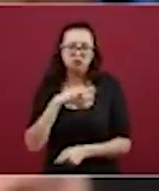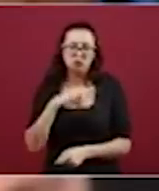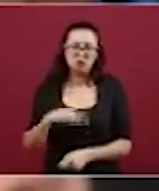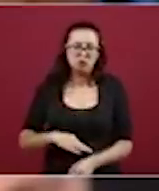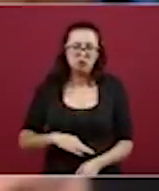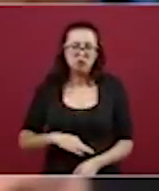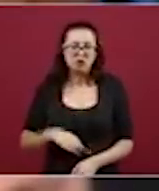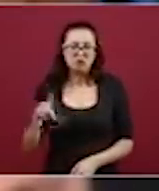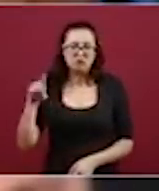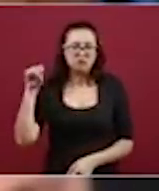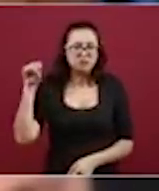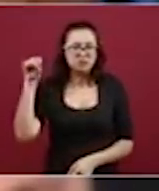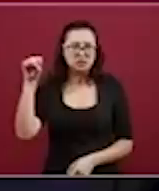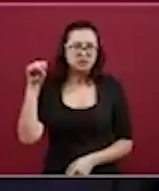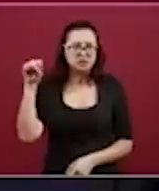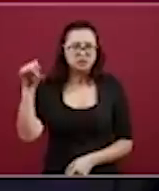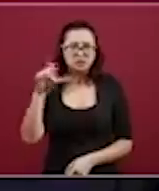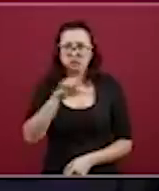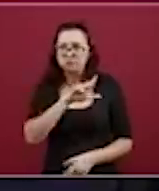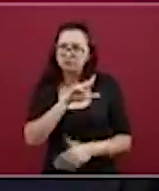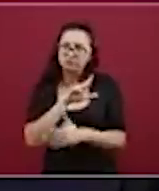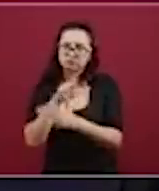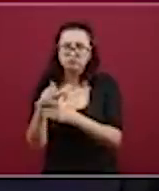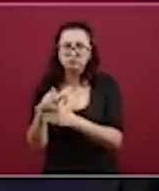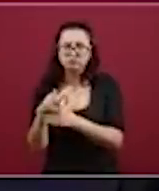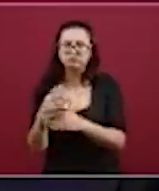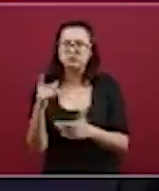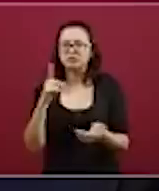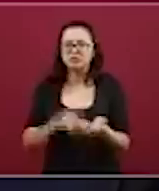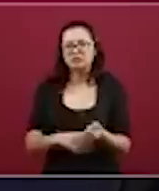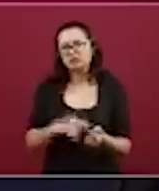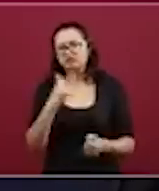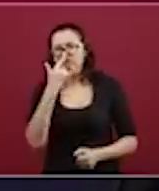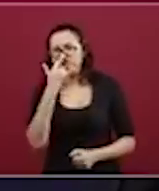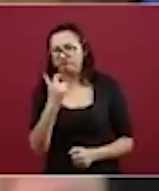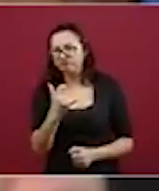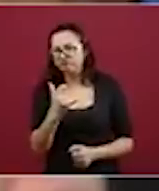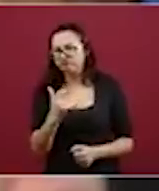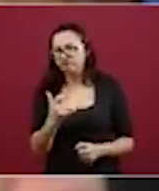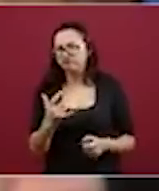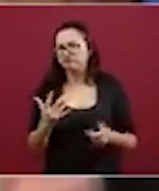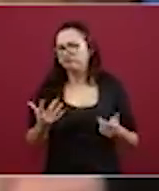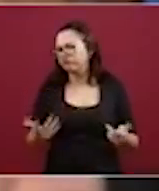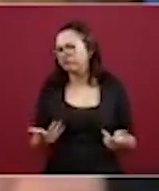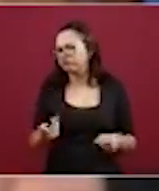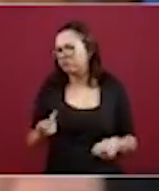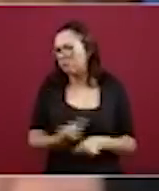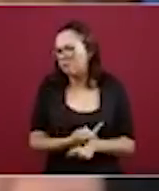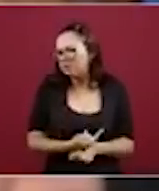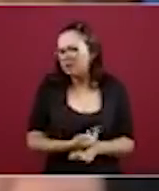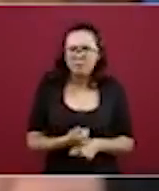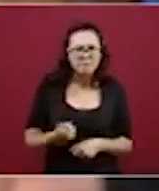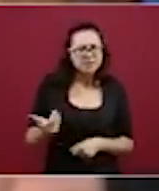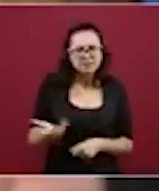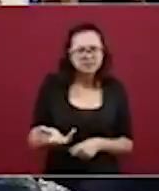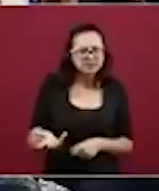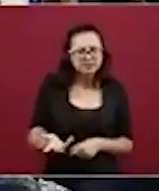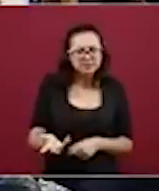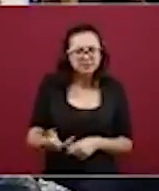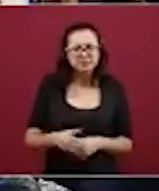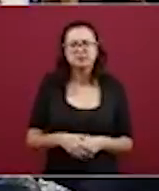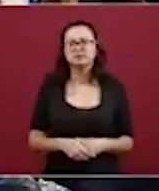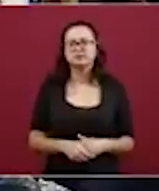En el sindicato. Hay muchas anomalías en ese aspecto. ¿Qué medidas se van a tomar?